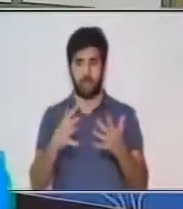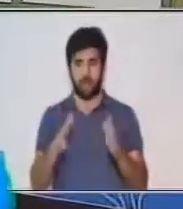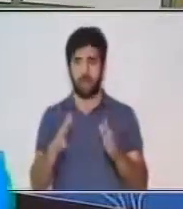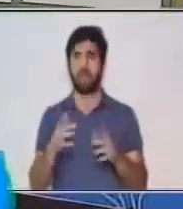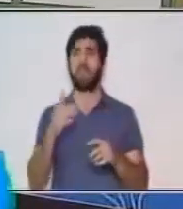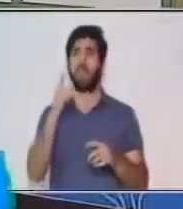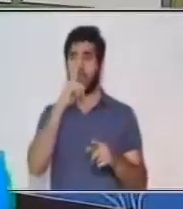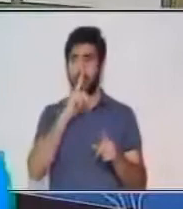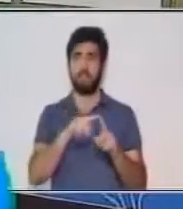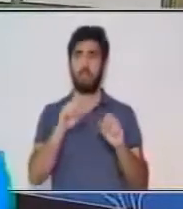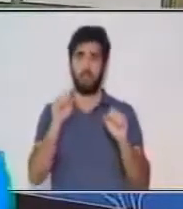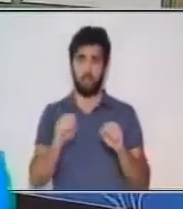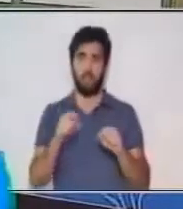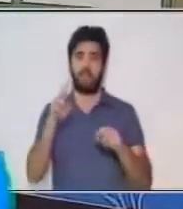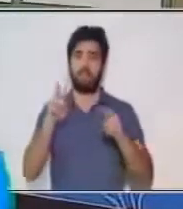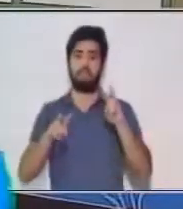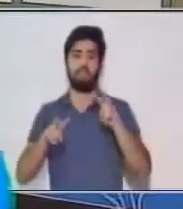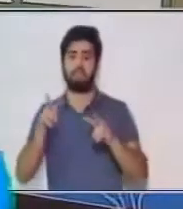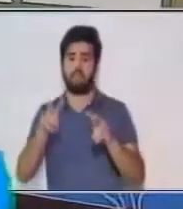variante.